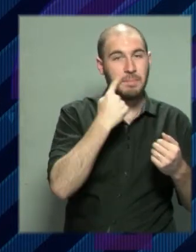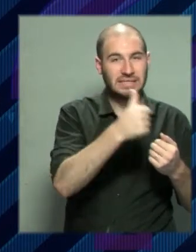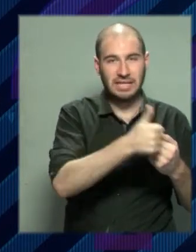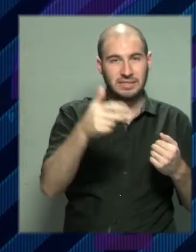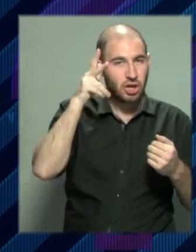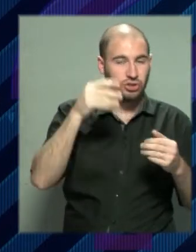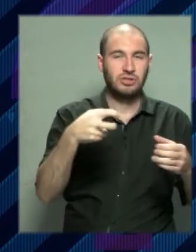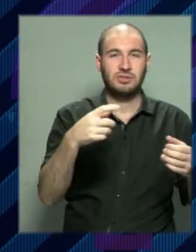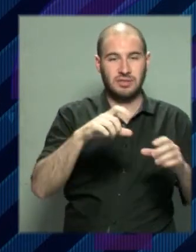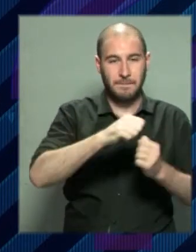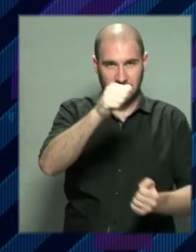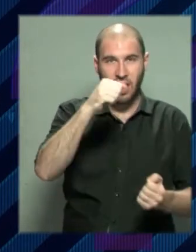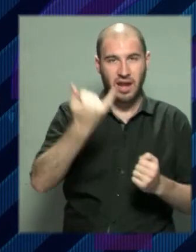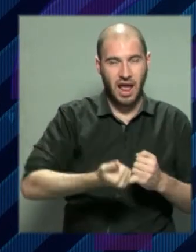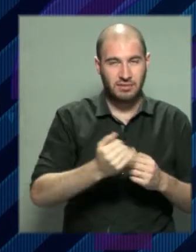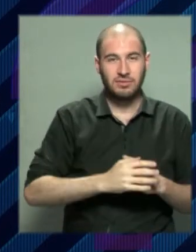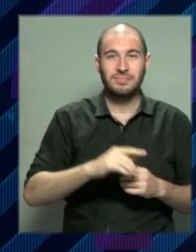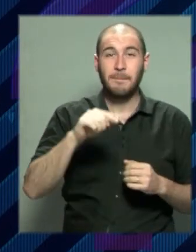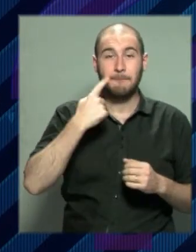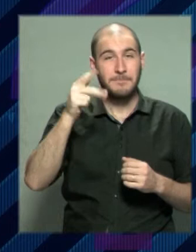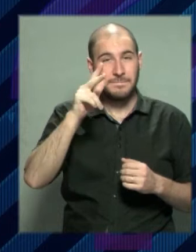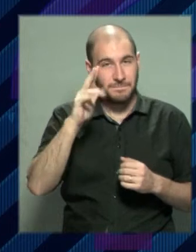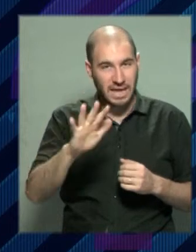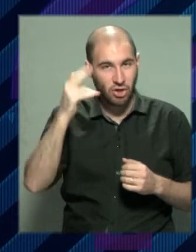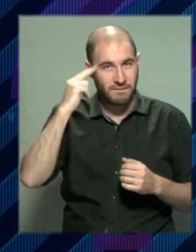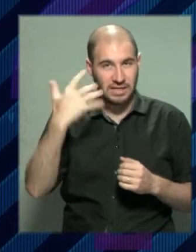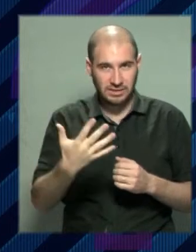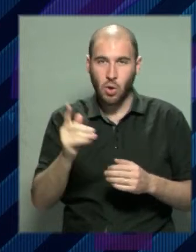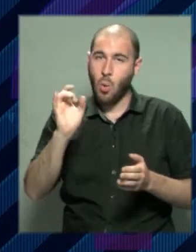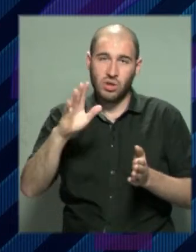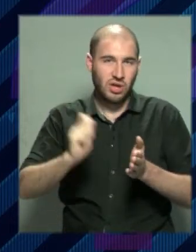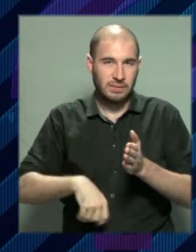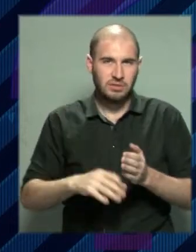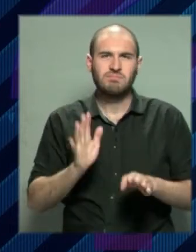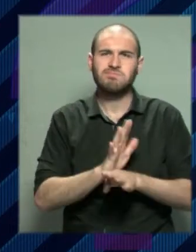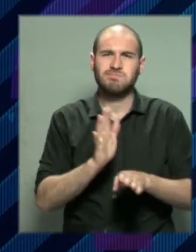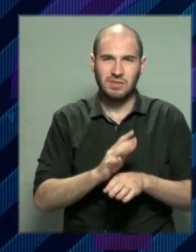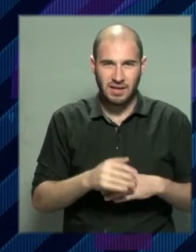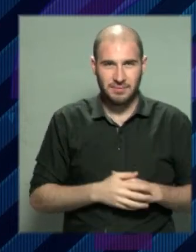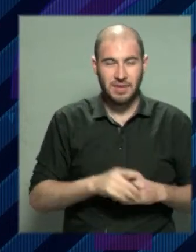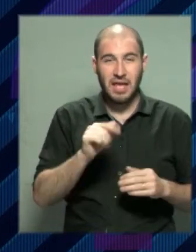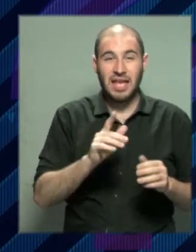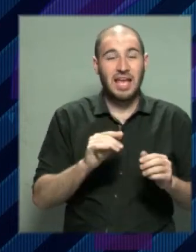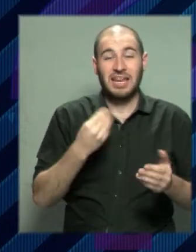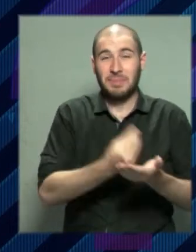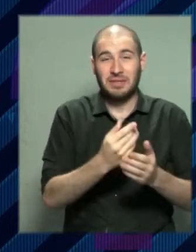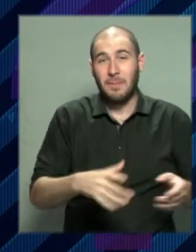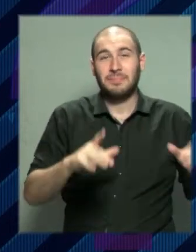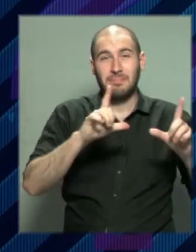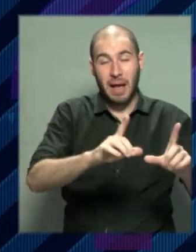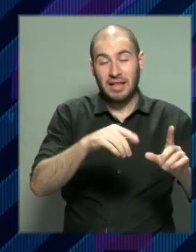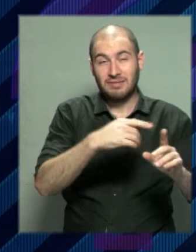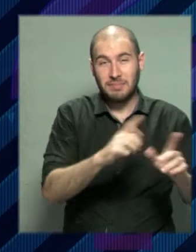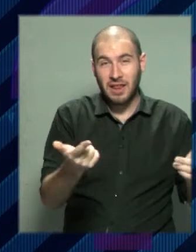personería gremial y 1.595 con simple inscripción. ¿A qué nos referimos? No tienen representación mayoritaria,